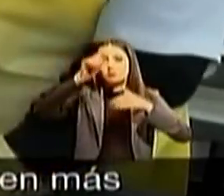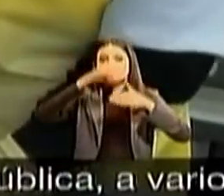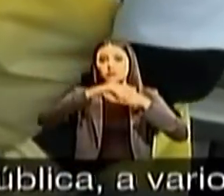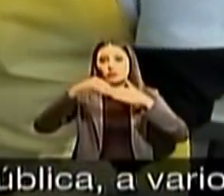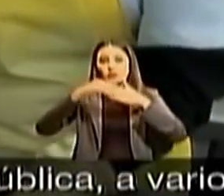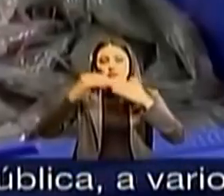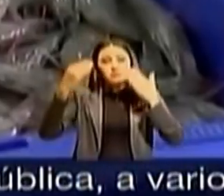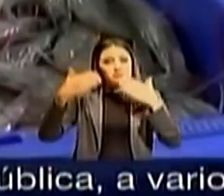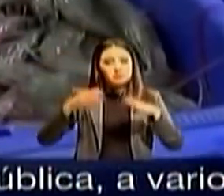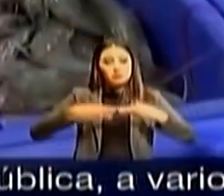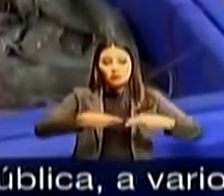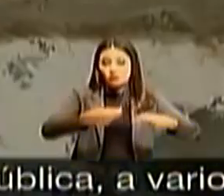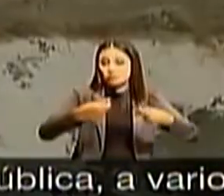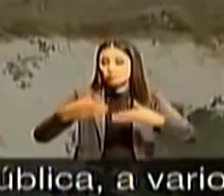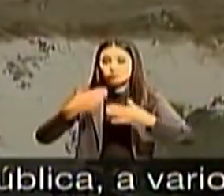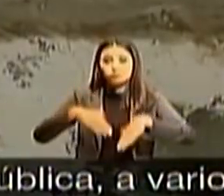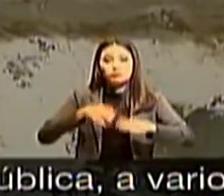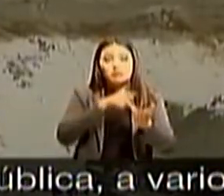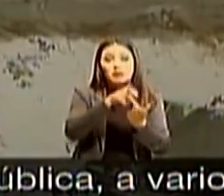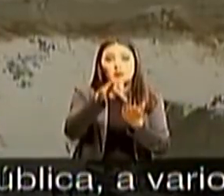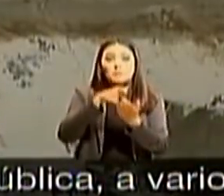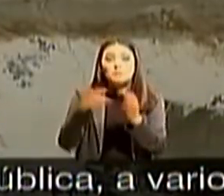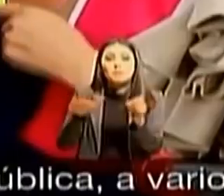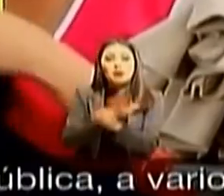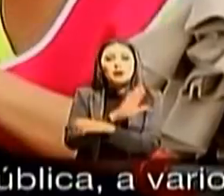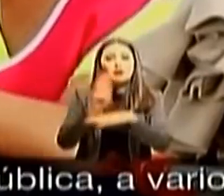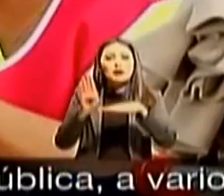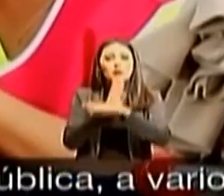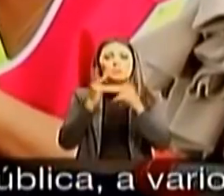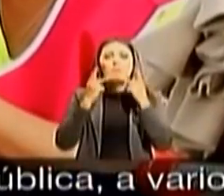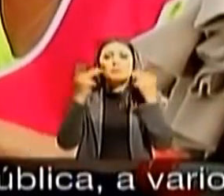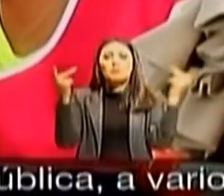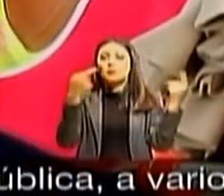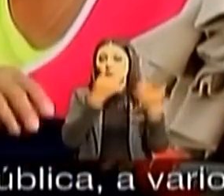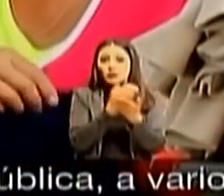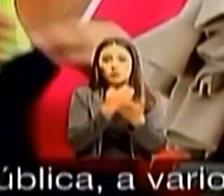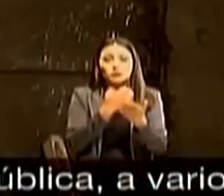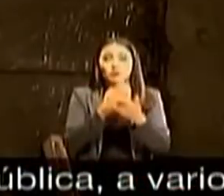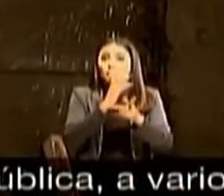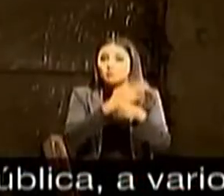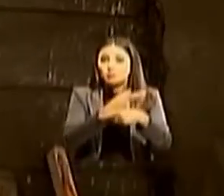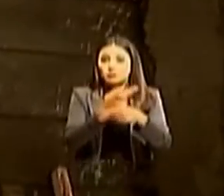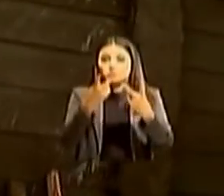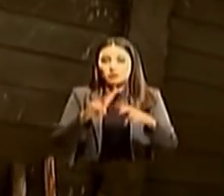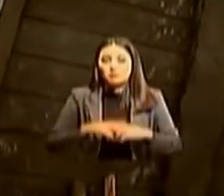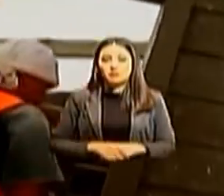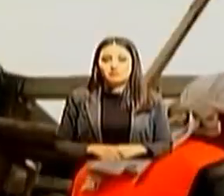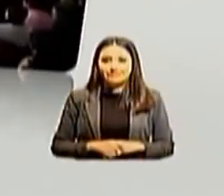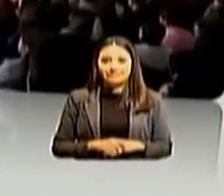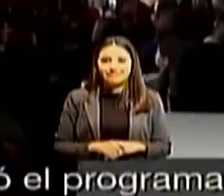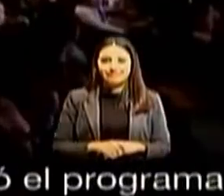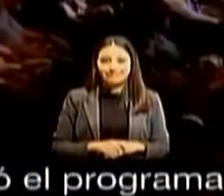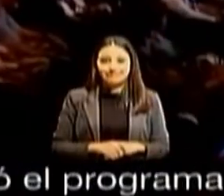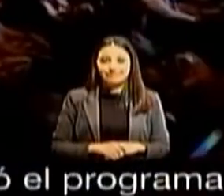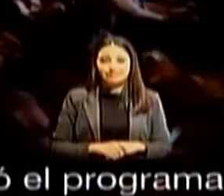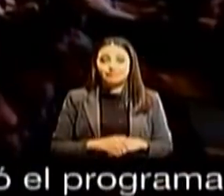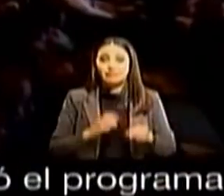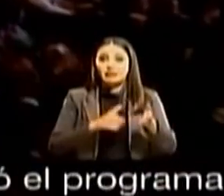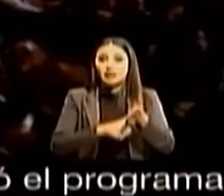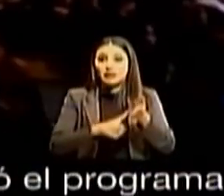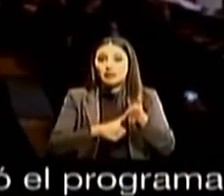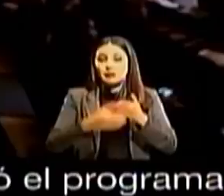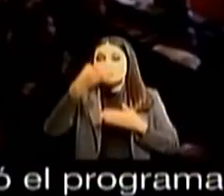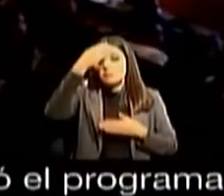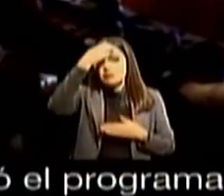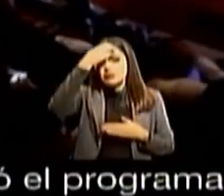de dólares, beneficiando a través de la banca pública a varios sectores económicos y productivos del país. El Ministerio